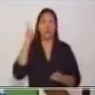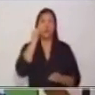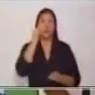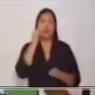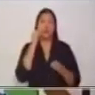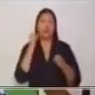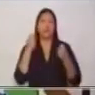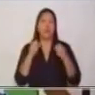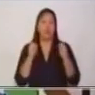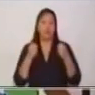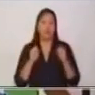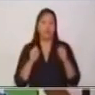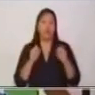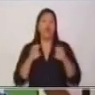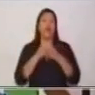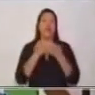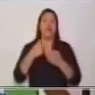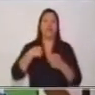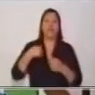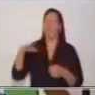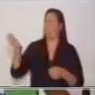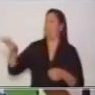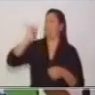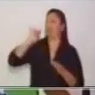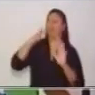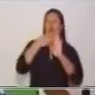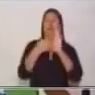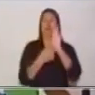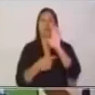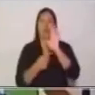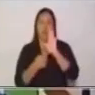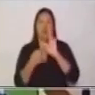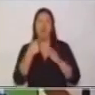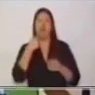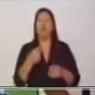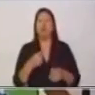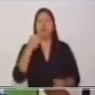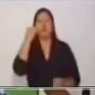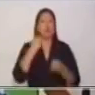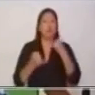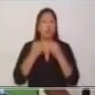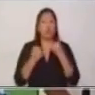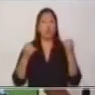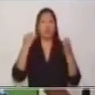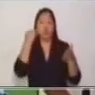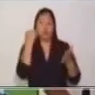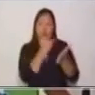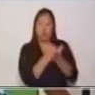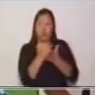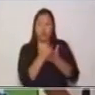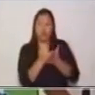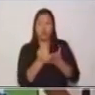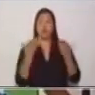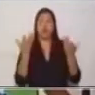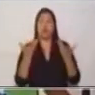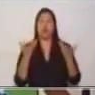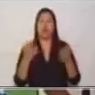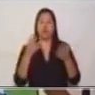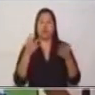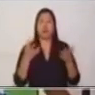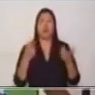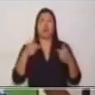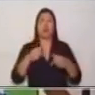un párrafo de esto. El último estudio, Navegantes de la Red, realizado por la Asociación para la Investigación de Medios